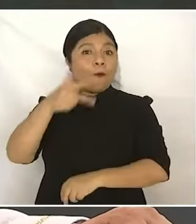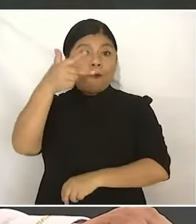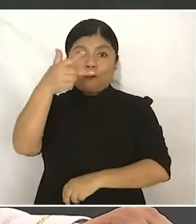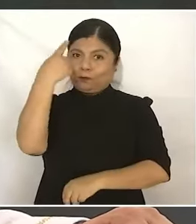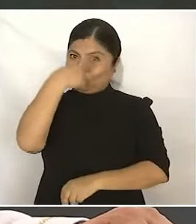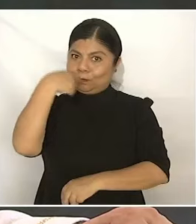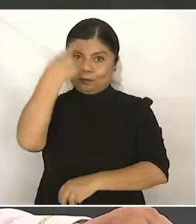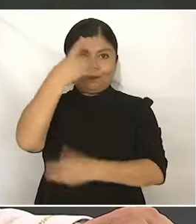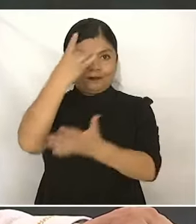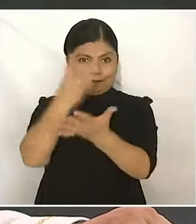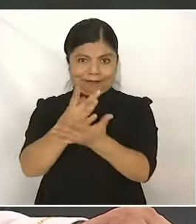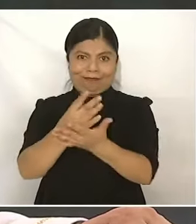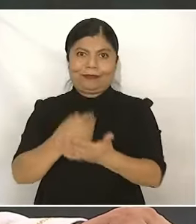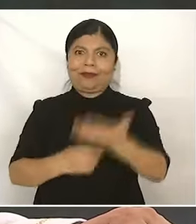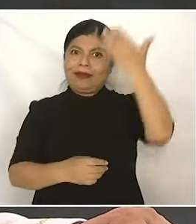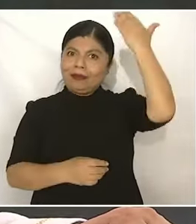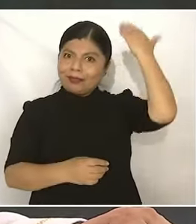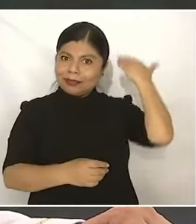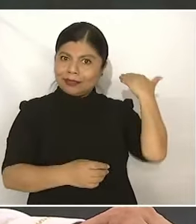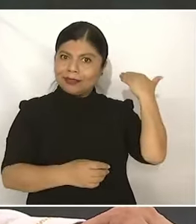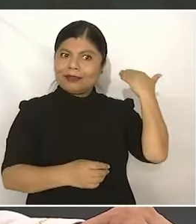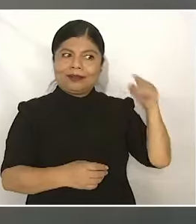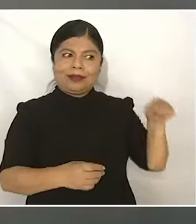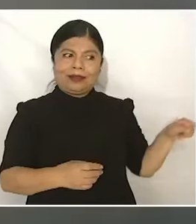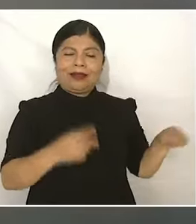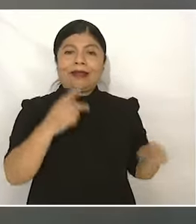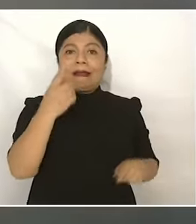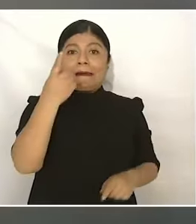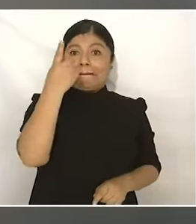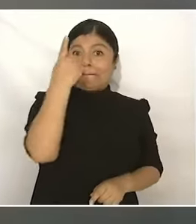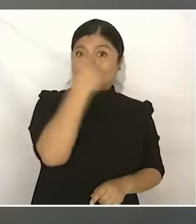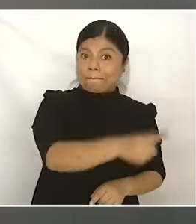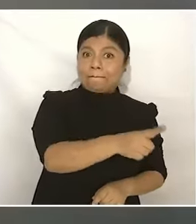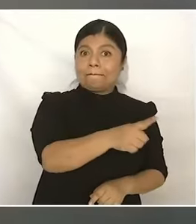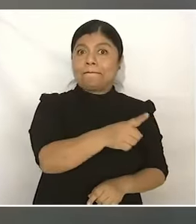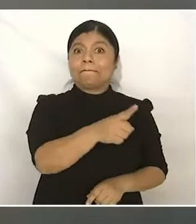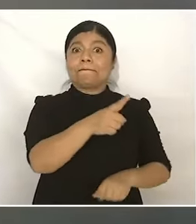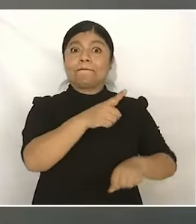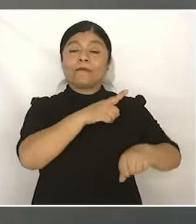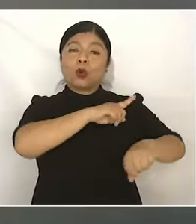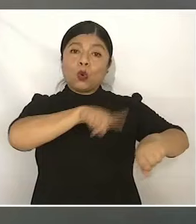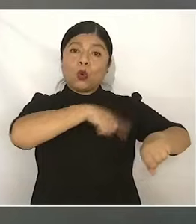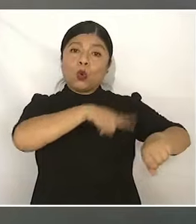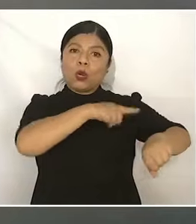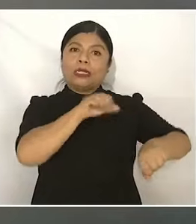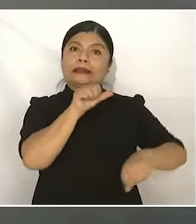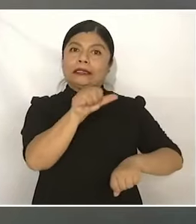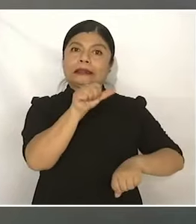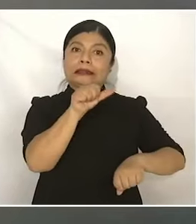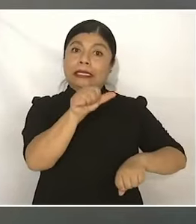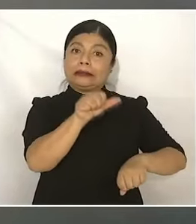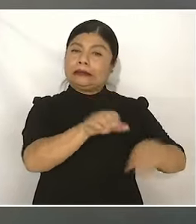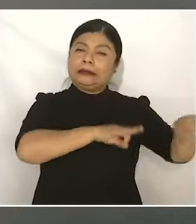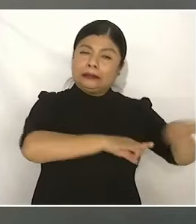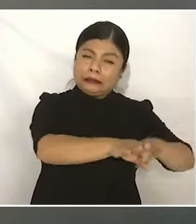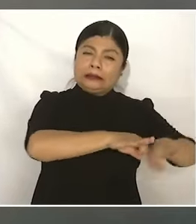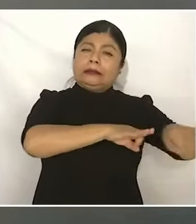Porfiriato 16 horas, no era como se decía de 6 a 6, no,